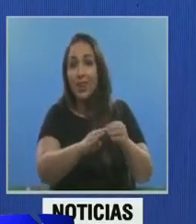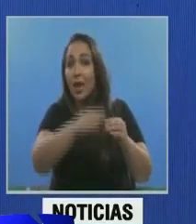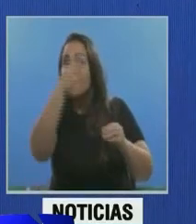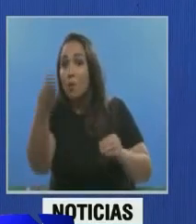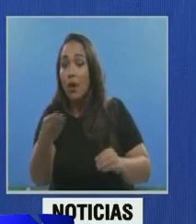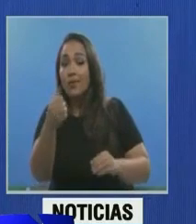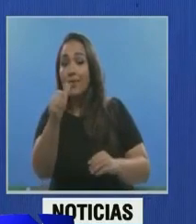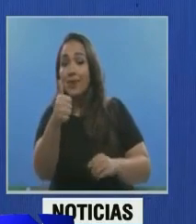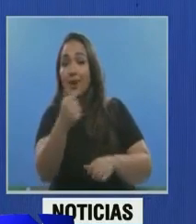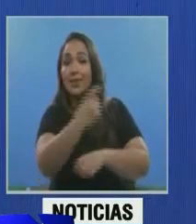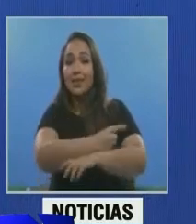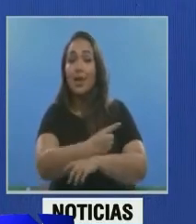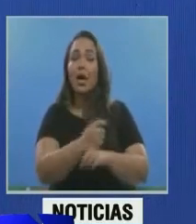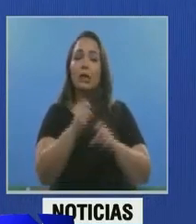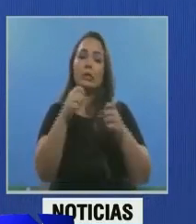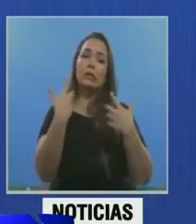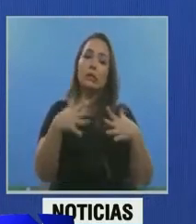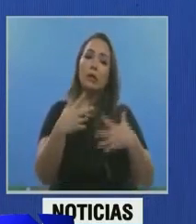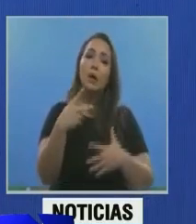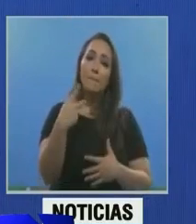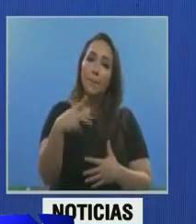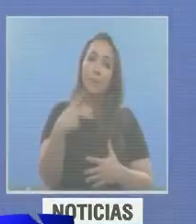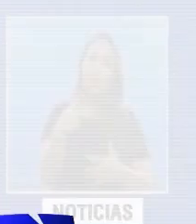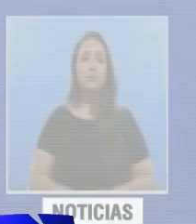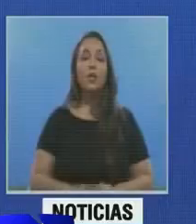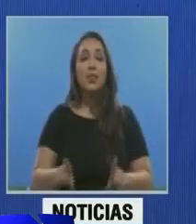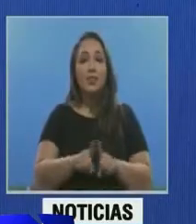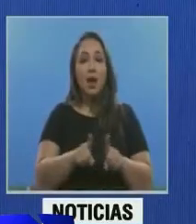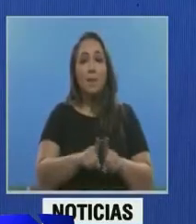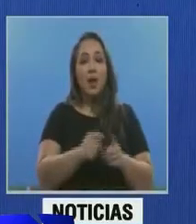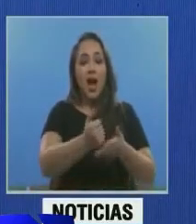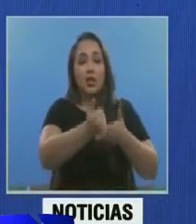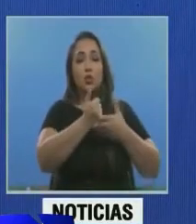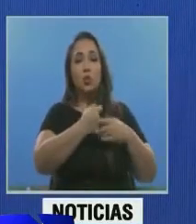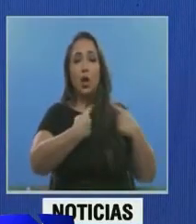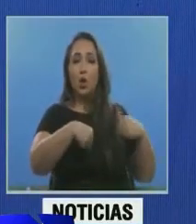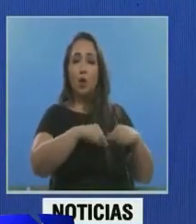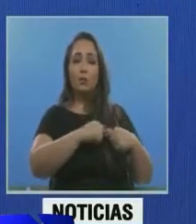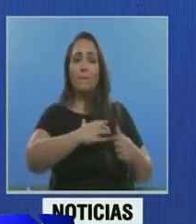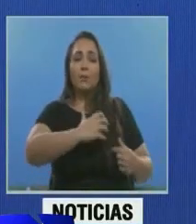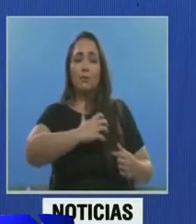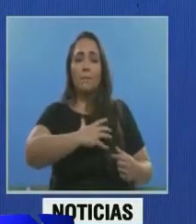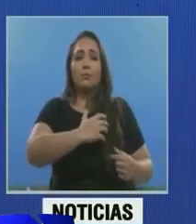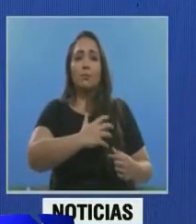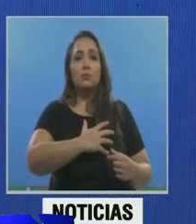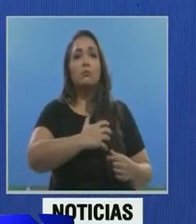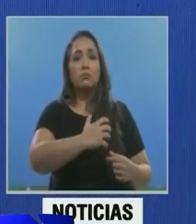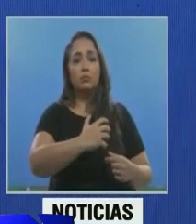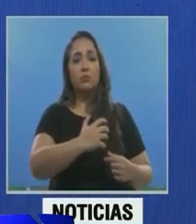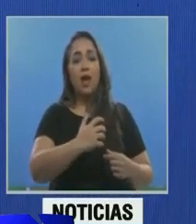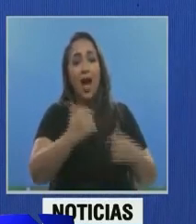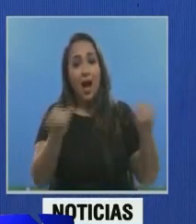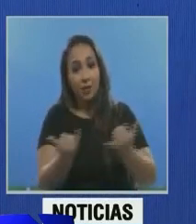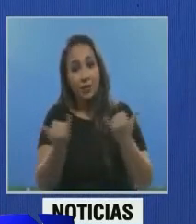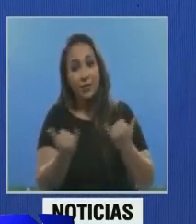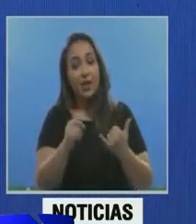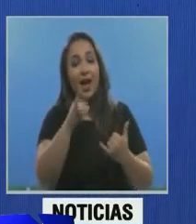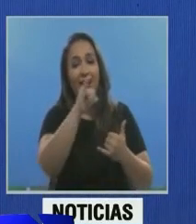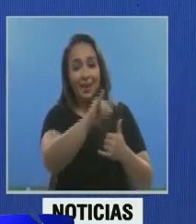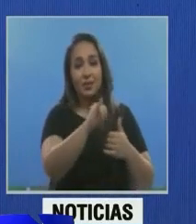complicaciones de índole cardiaca y lo lo importante es que a la fecha este síndrome